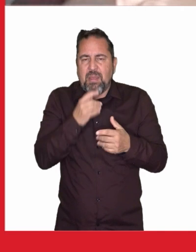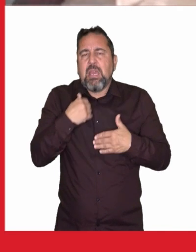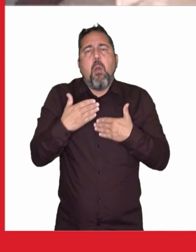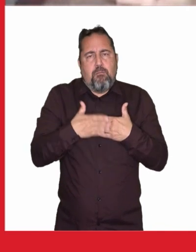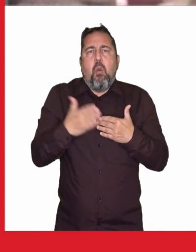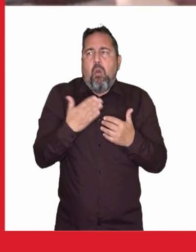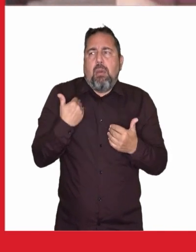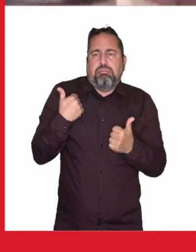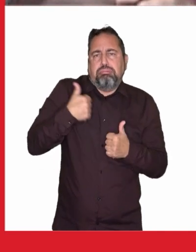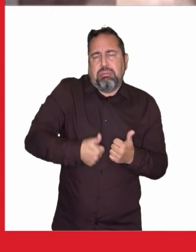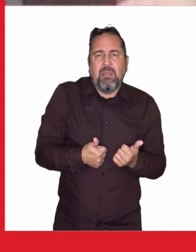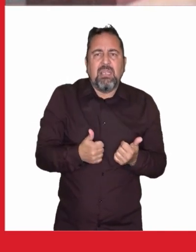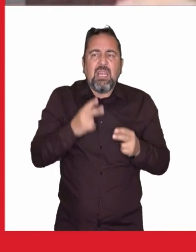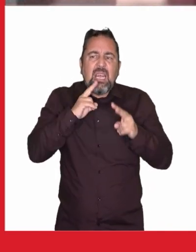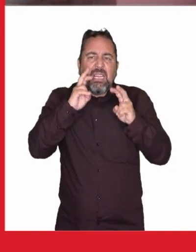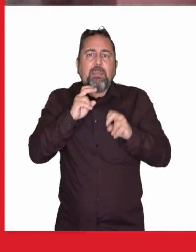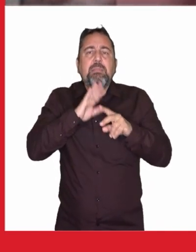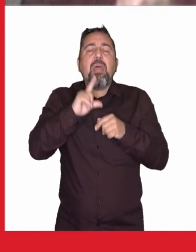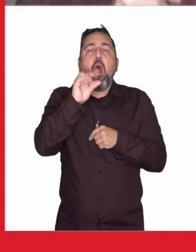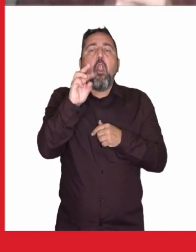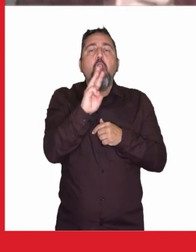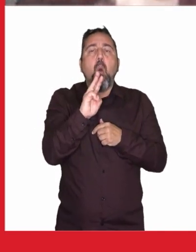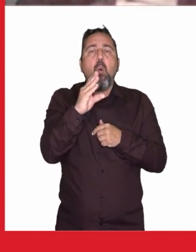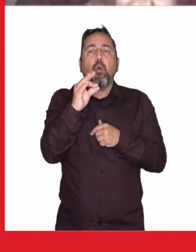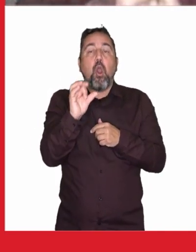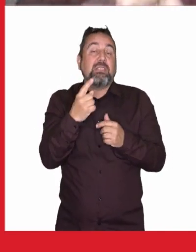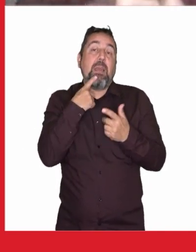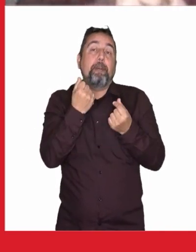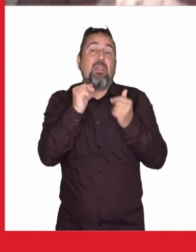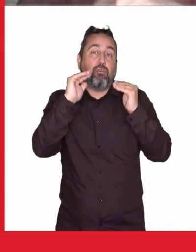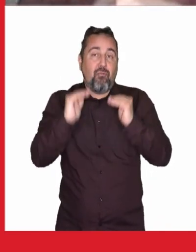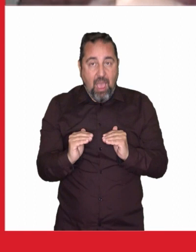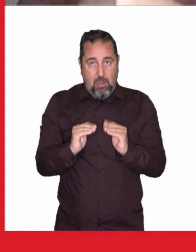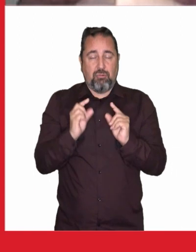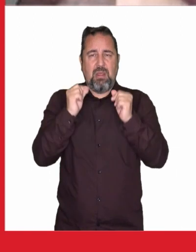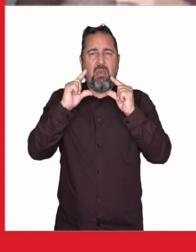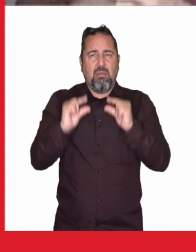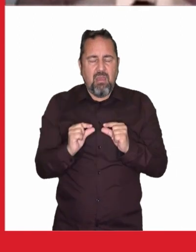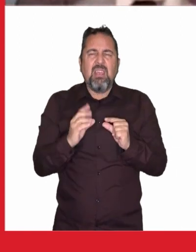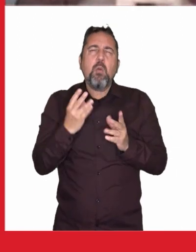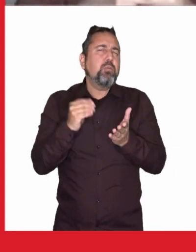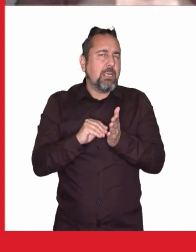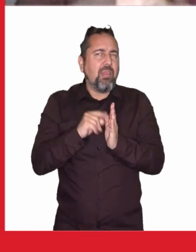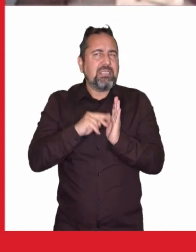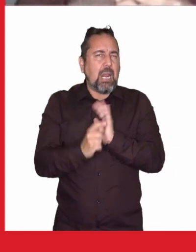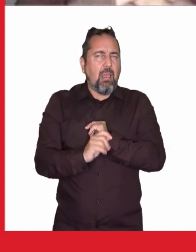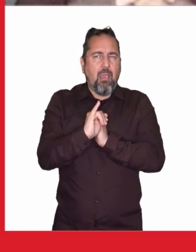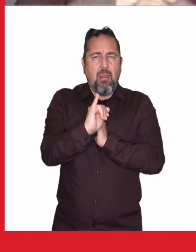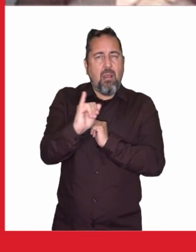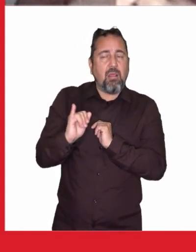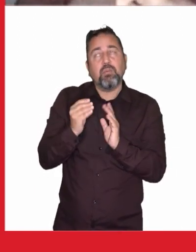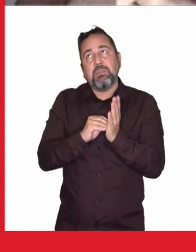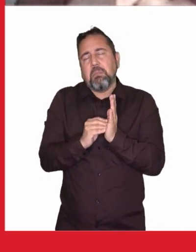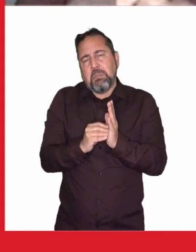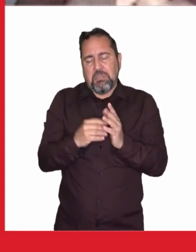va a ir desapareciendo, pero que ha estado muy de moda durante una época, que ha sido el tema del low cost, ¿no? O precios bajos. Y esto